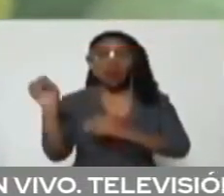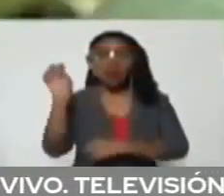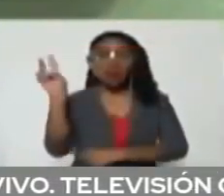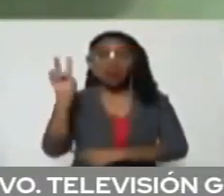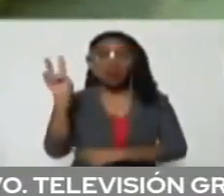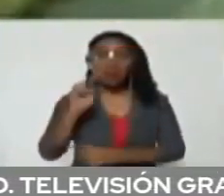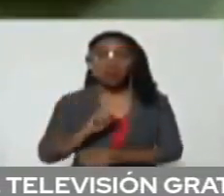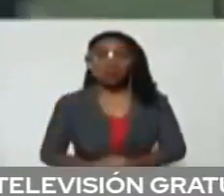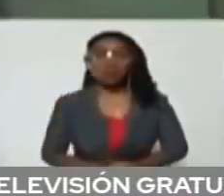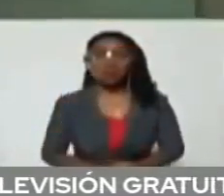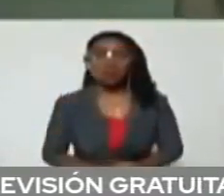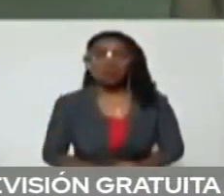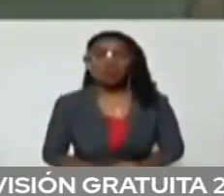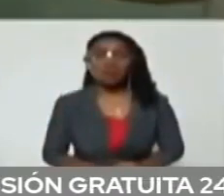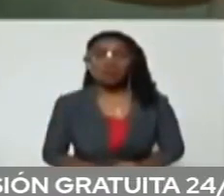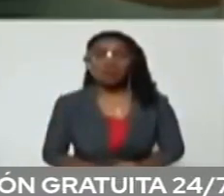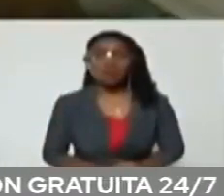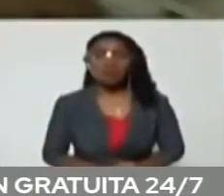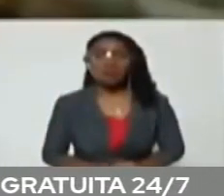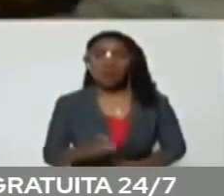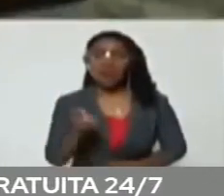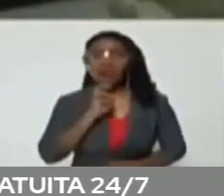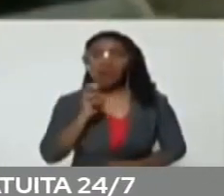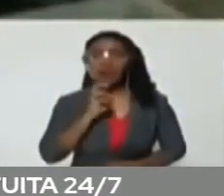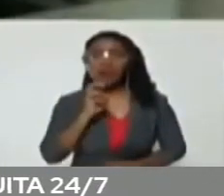Venezuela el oro.